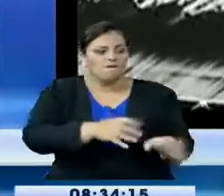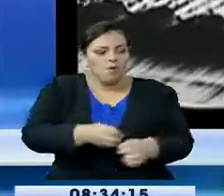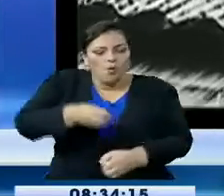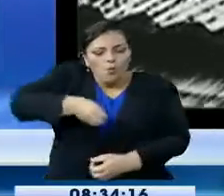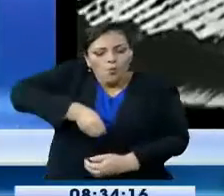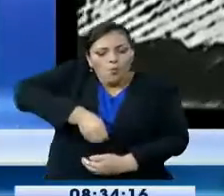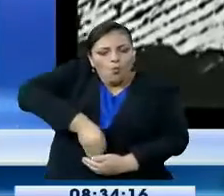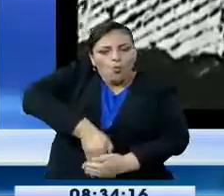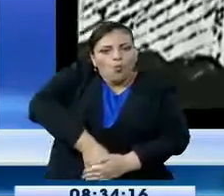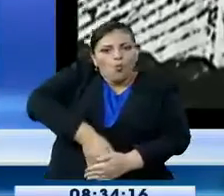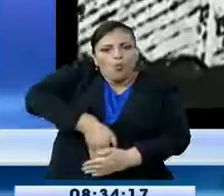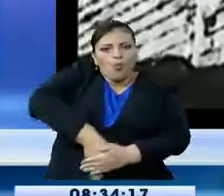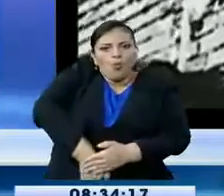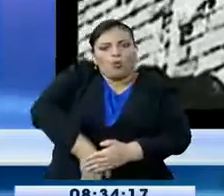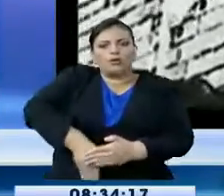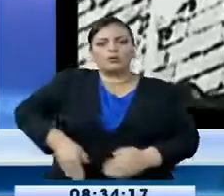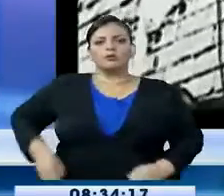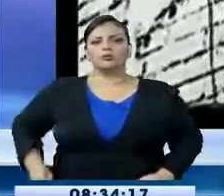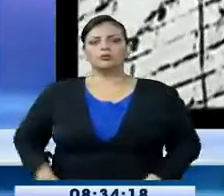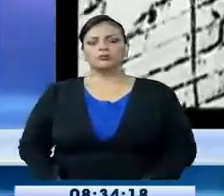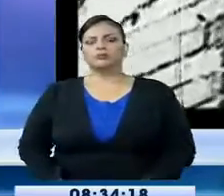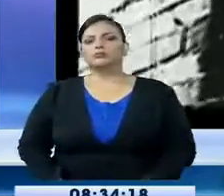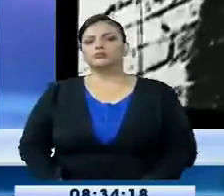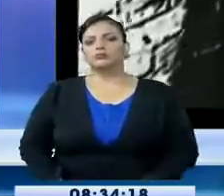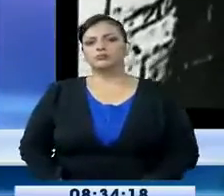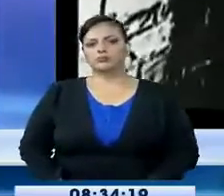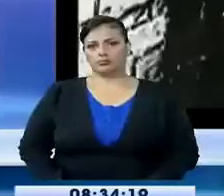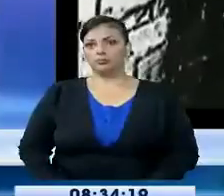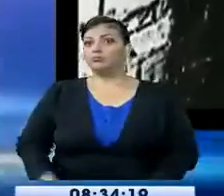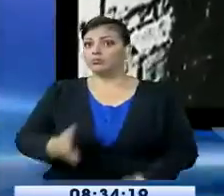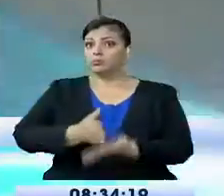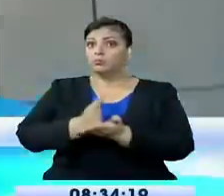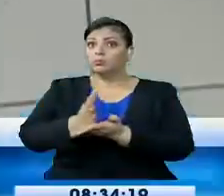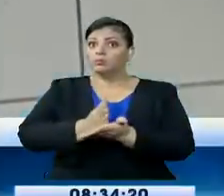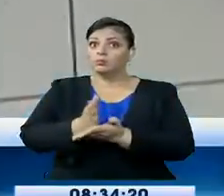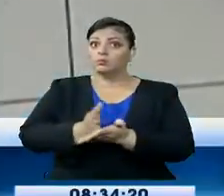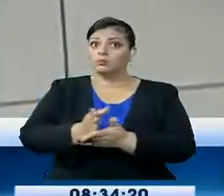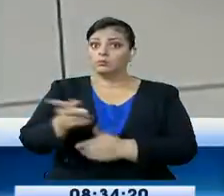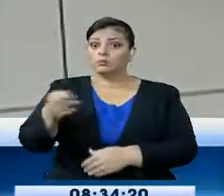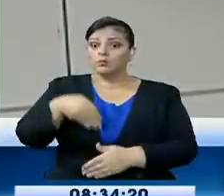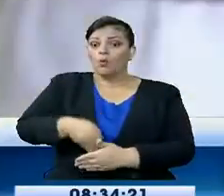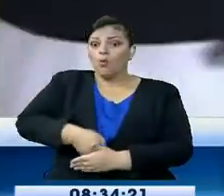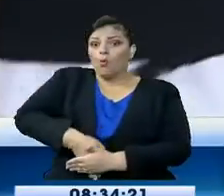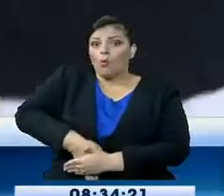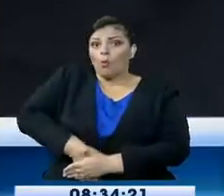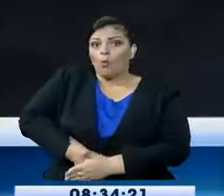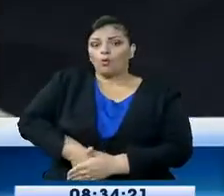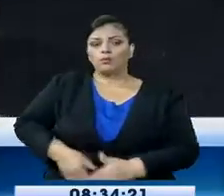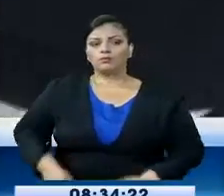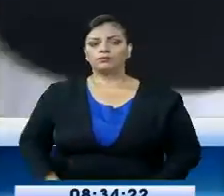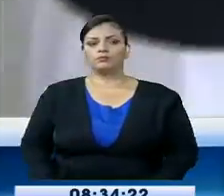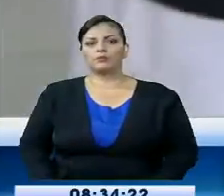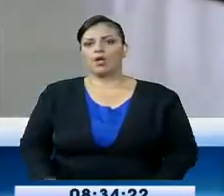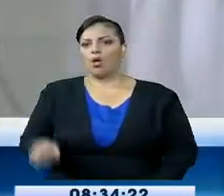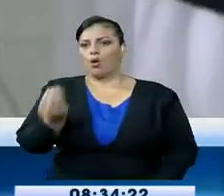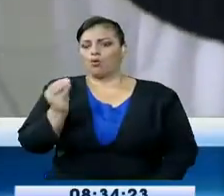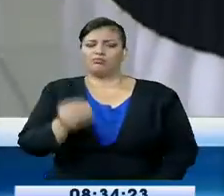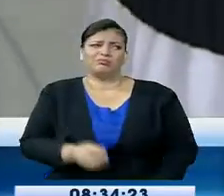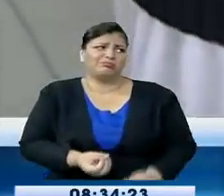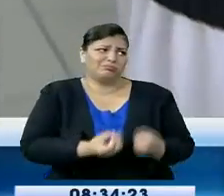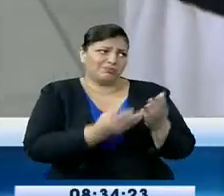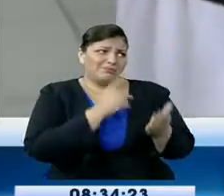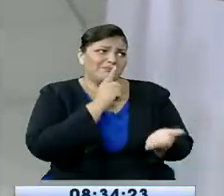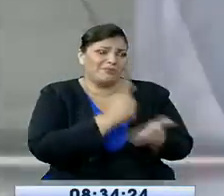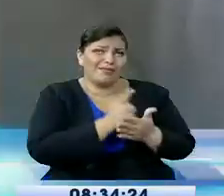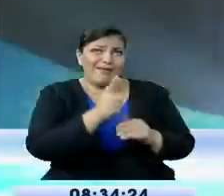casa, y se encontraba con un cuchillo, con una arma. El joven dio su versión de lo ocurrido. Me metí porque vi la